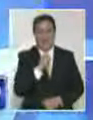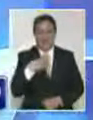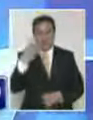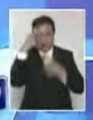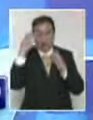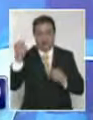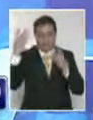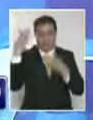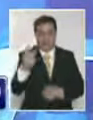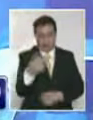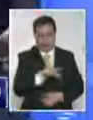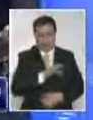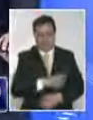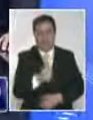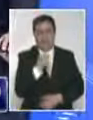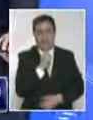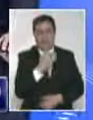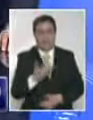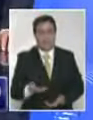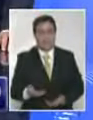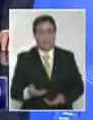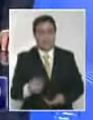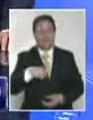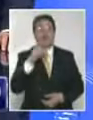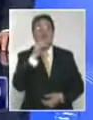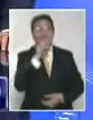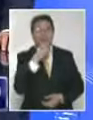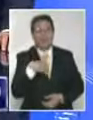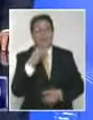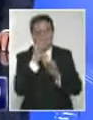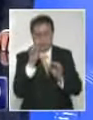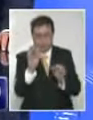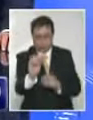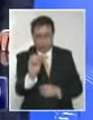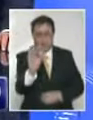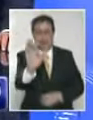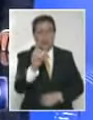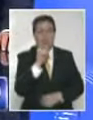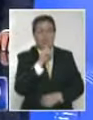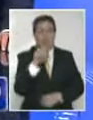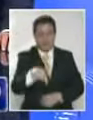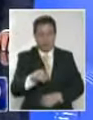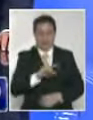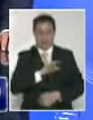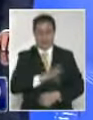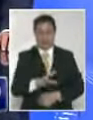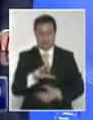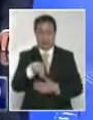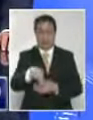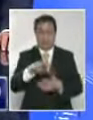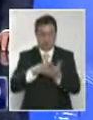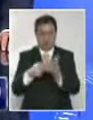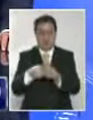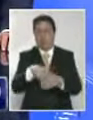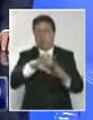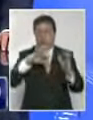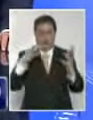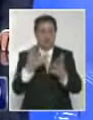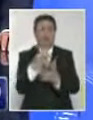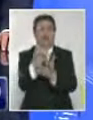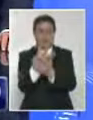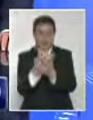todos. Lo último que yo quiero decir es lo siguiente. Yo creo que este país se va a reencontrar, de verdad, porque hay muchos síntomas